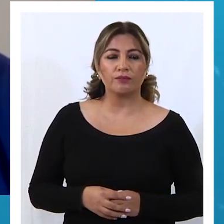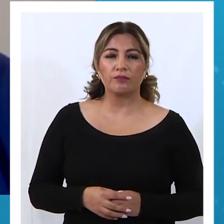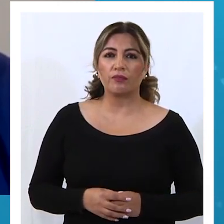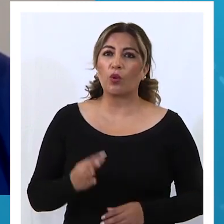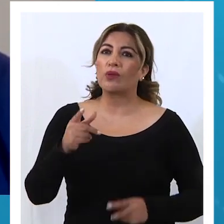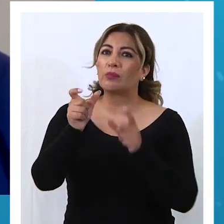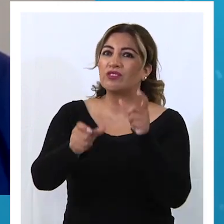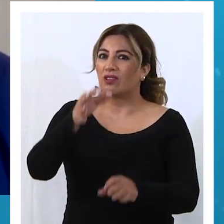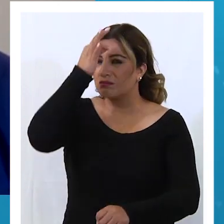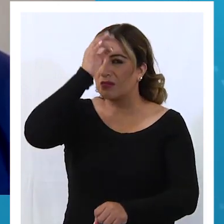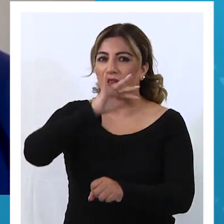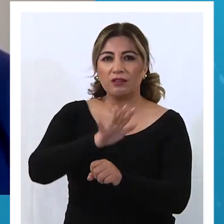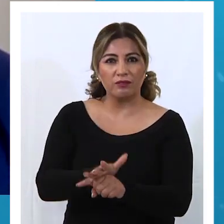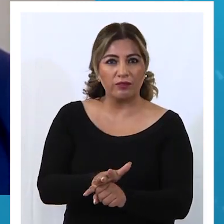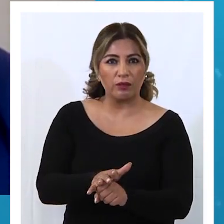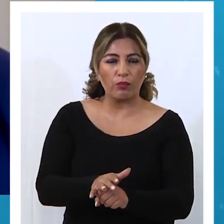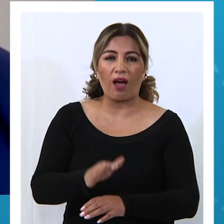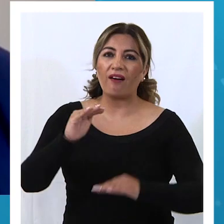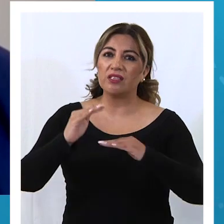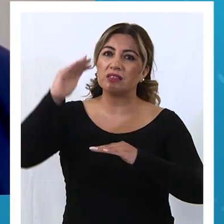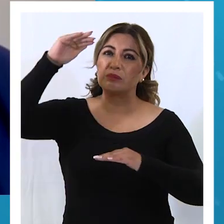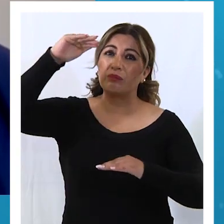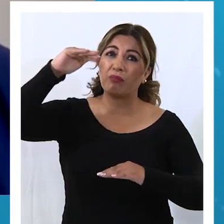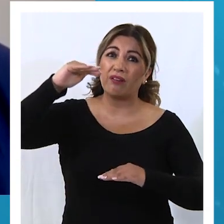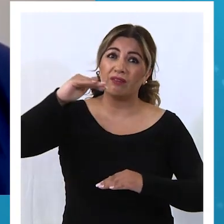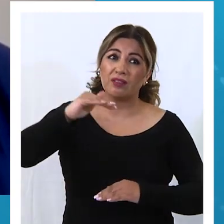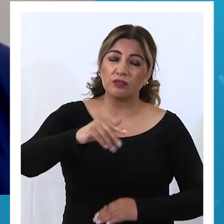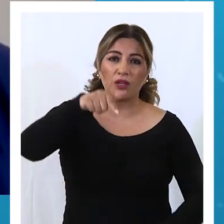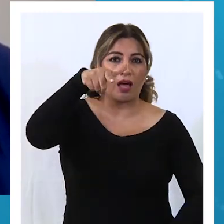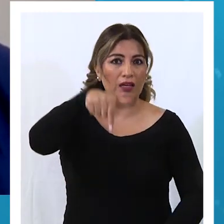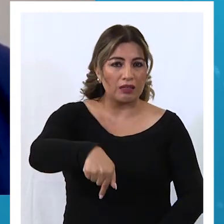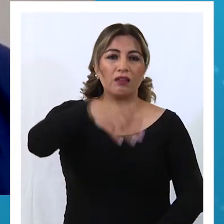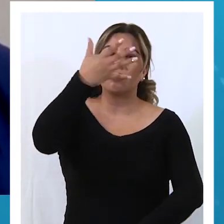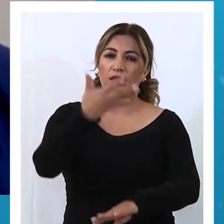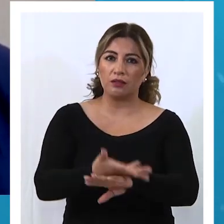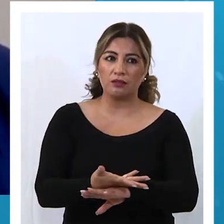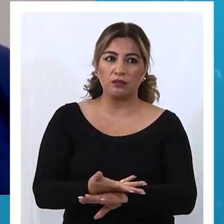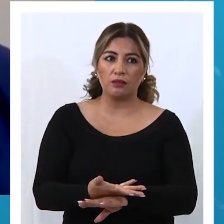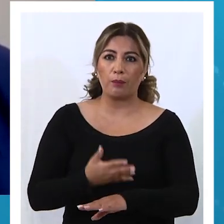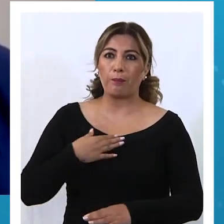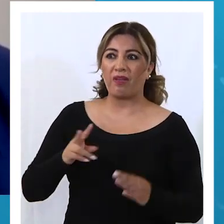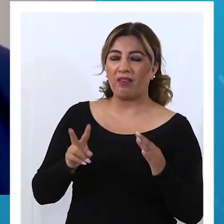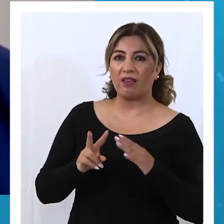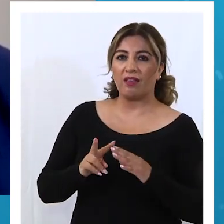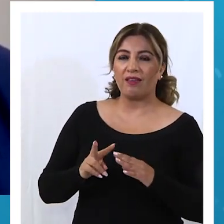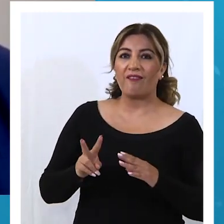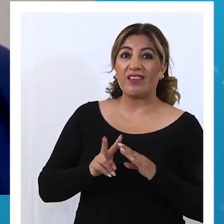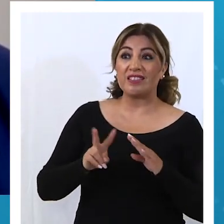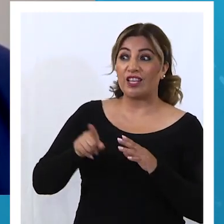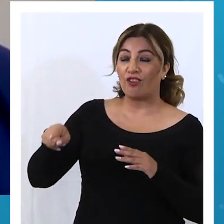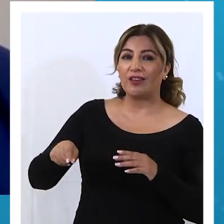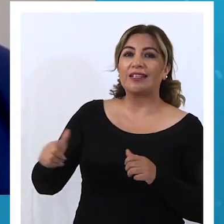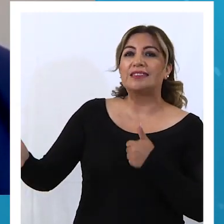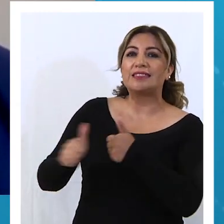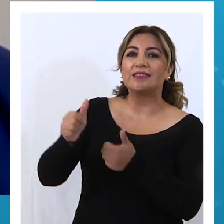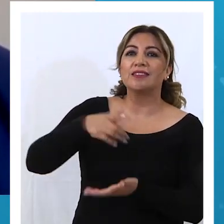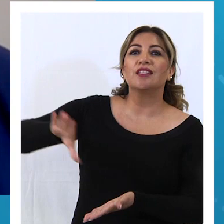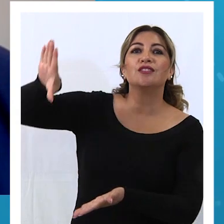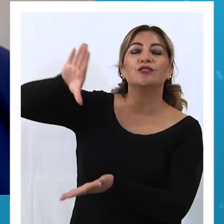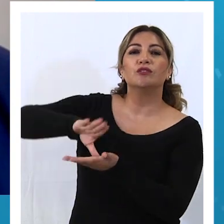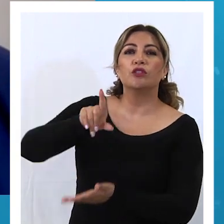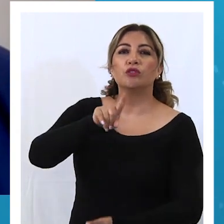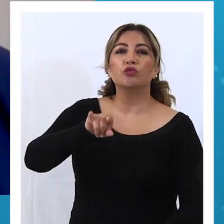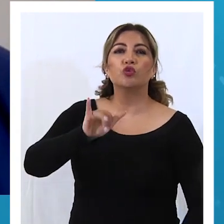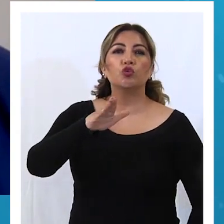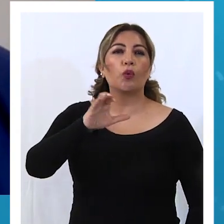de la cantidad de contagiados y que la curva va bajando, porque aquí tenemos nuestros vecinos, los suecos, están aplicando una